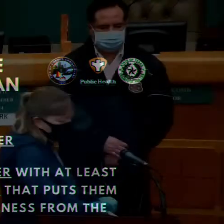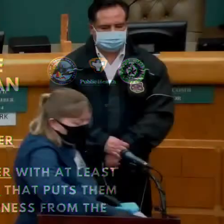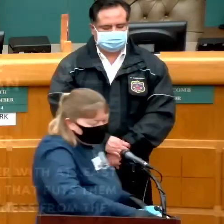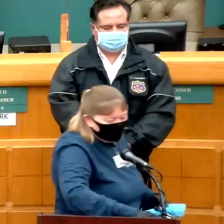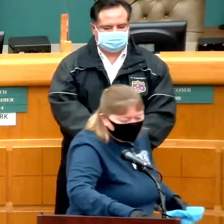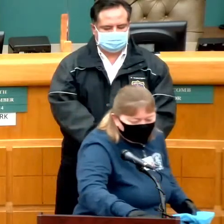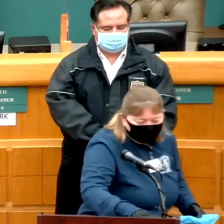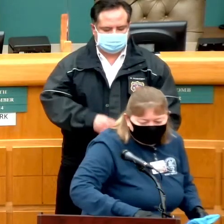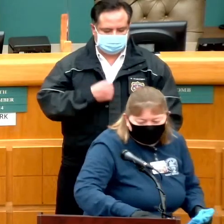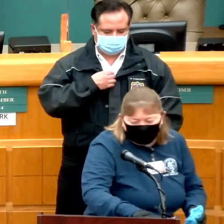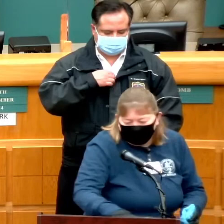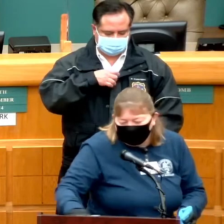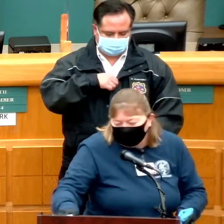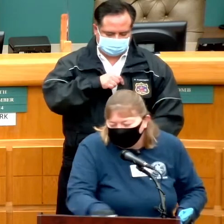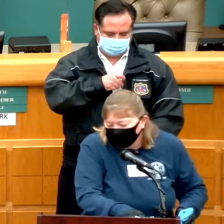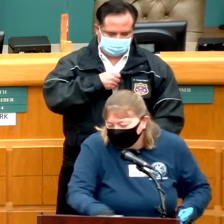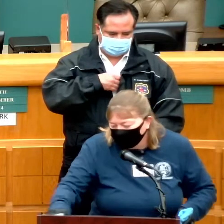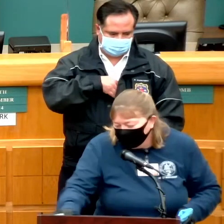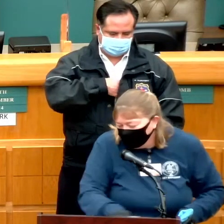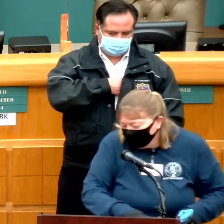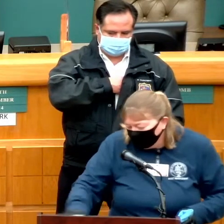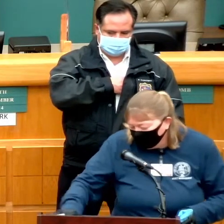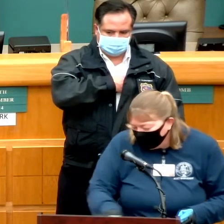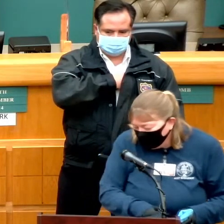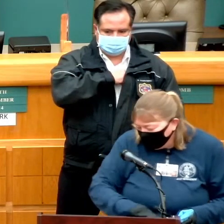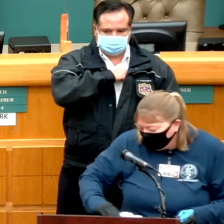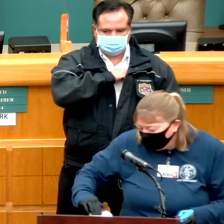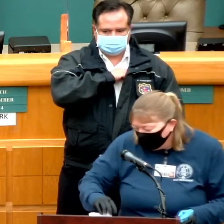computadora, regístrese en el portal